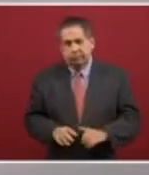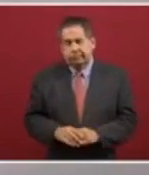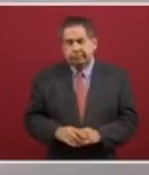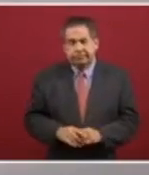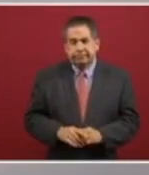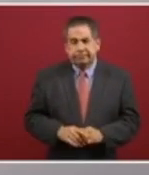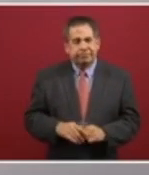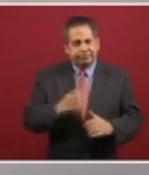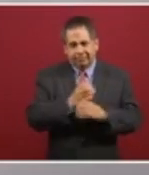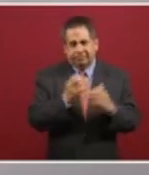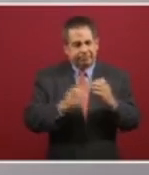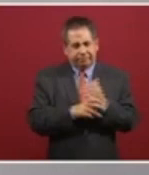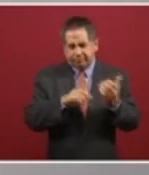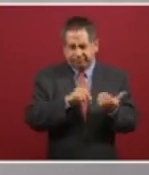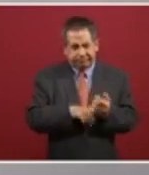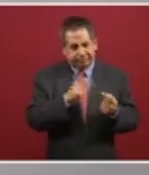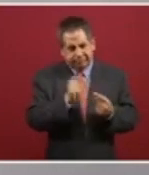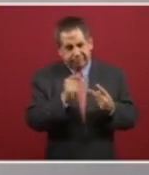Y otras cosas,